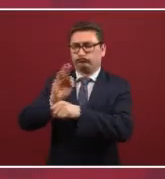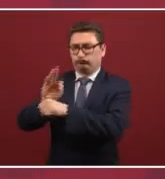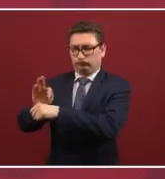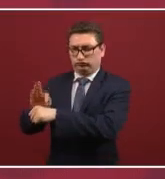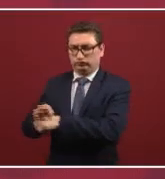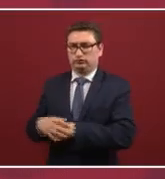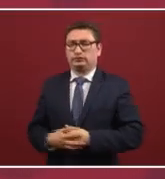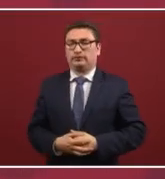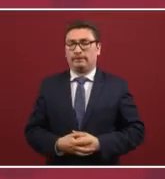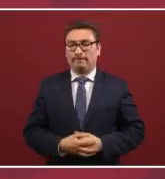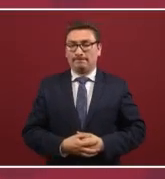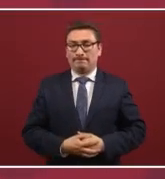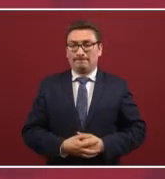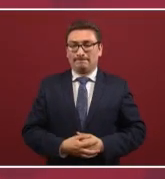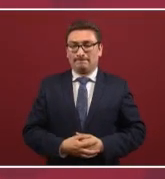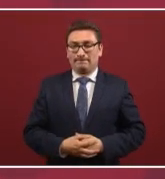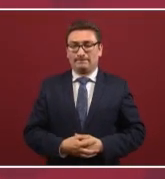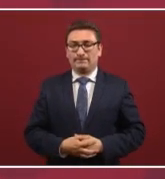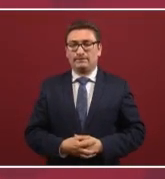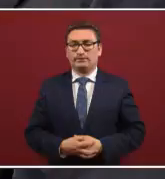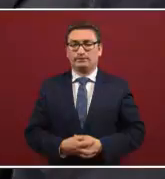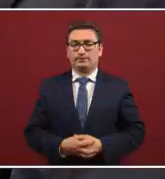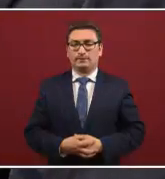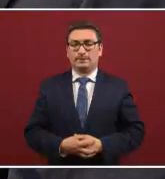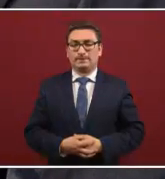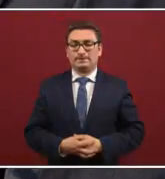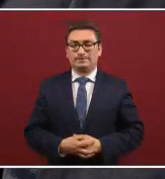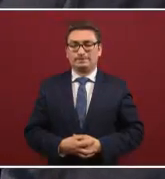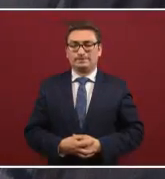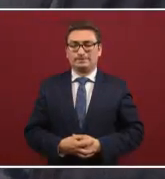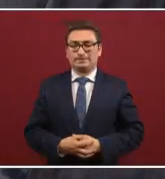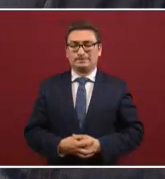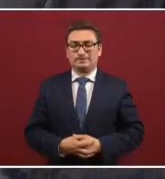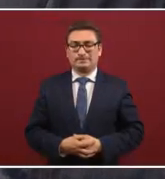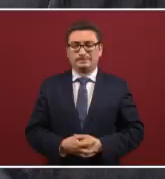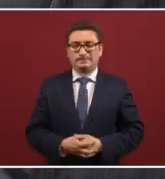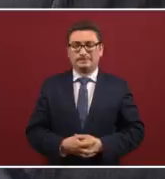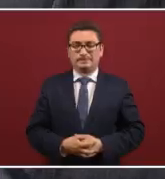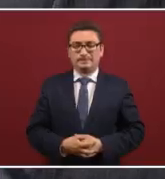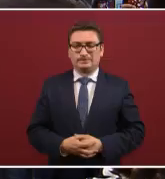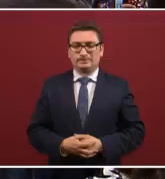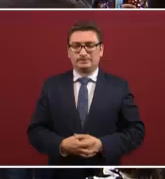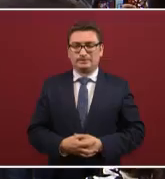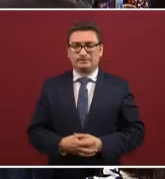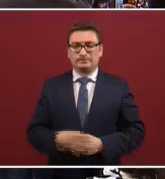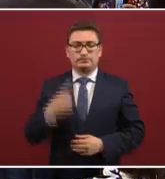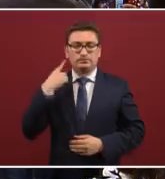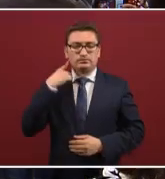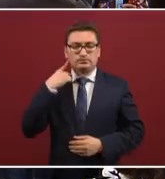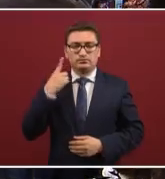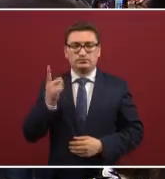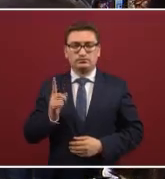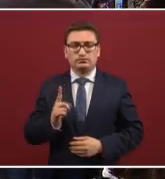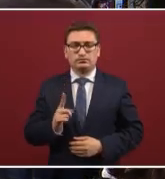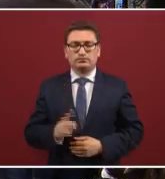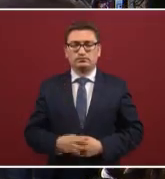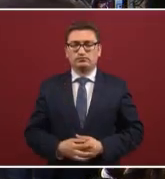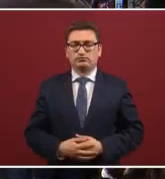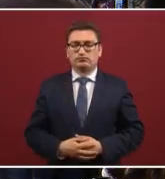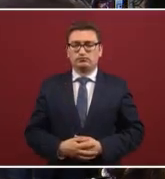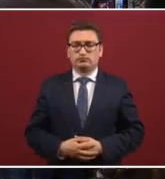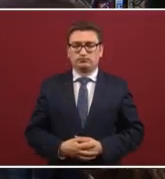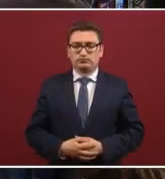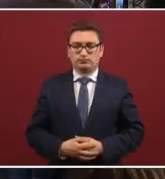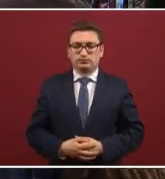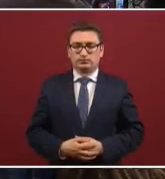a todos los ciudadanos. De la ¿Medidas adicionales para revisar su correspondencia, presidente, después